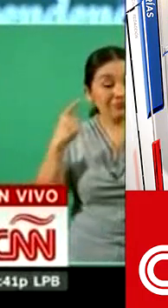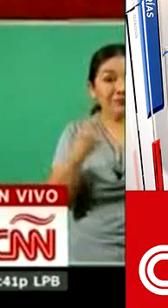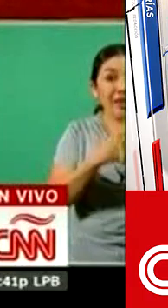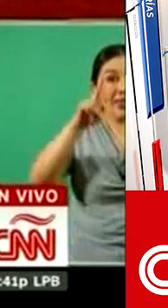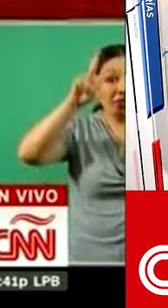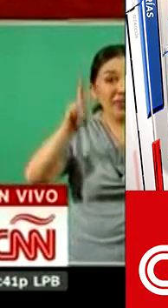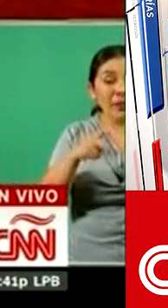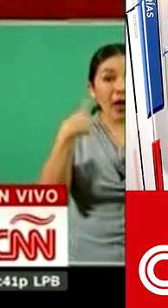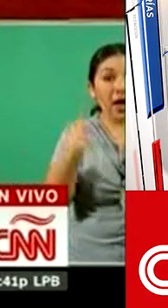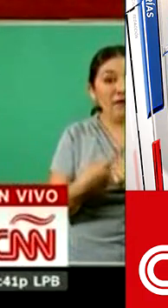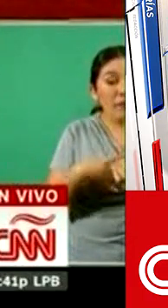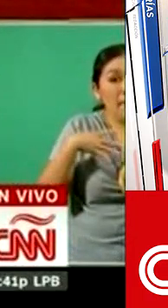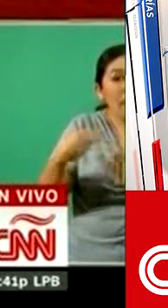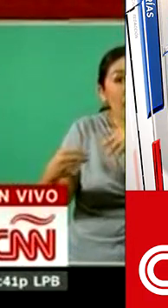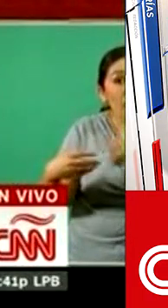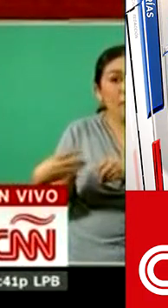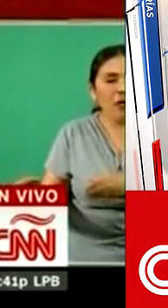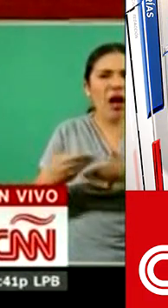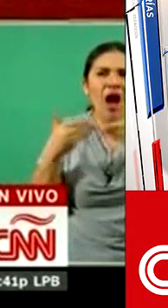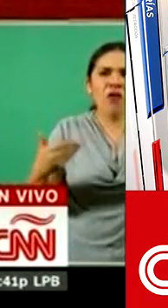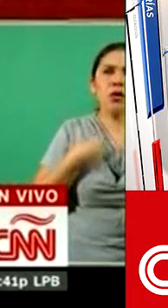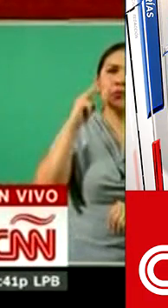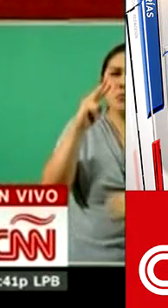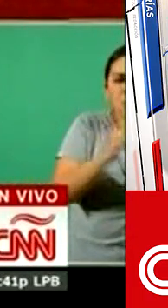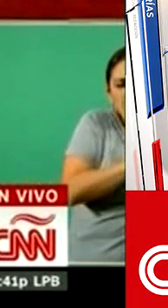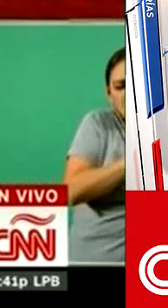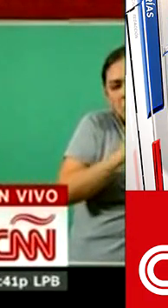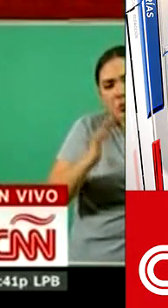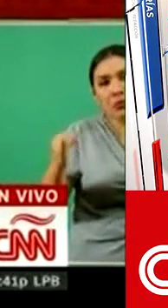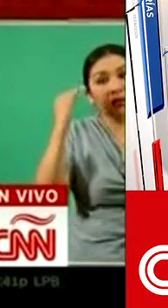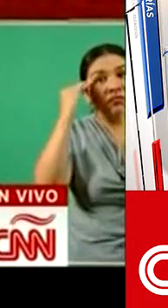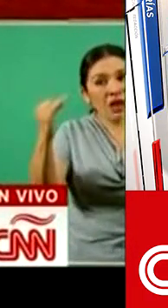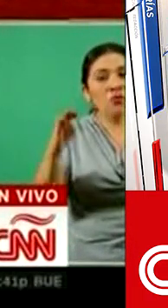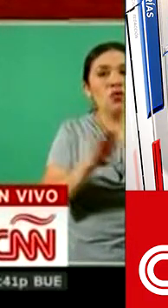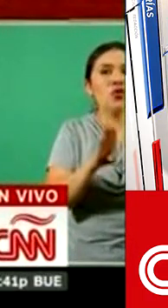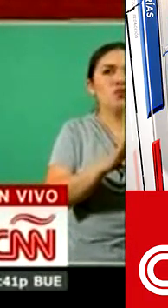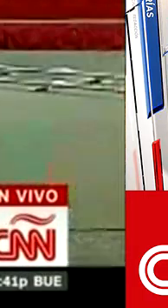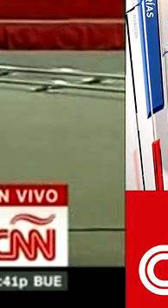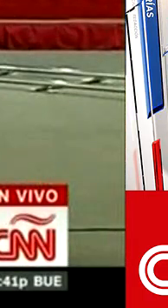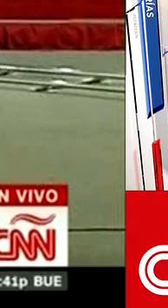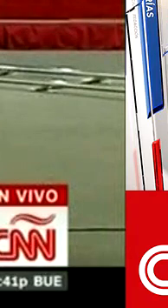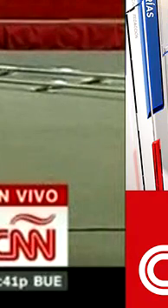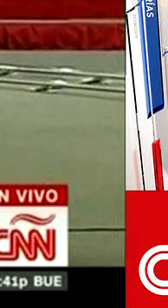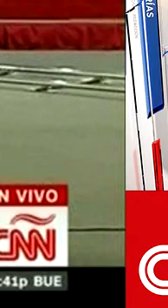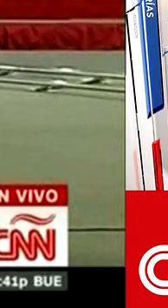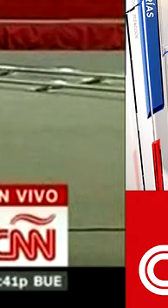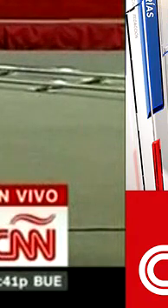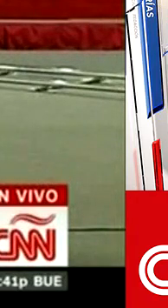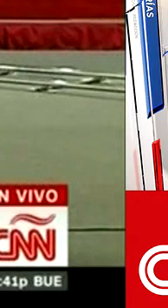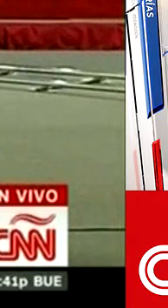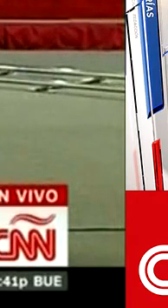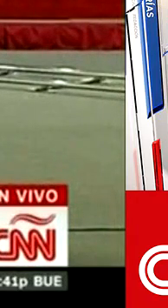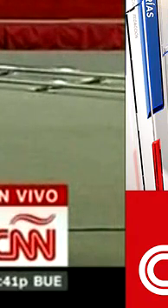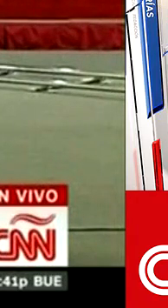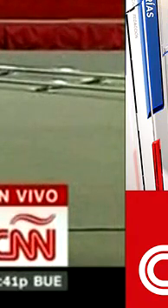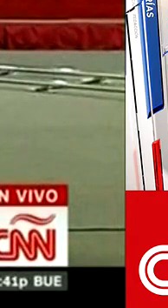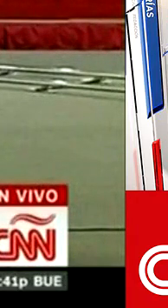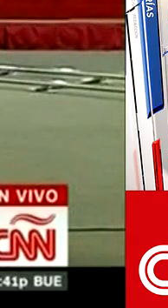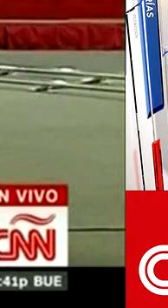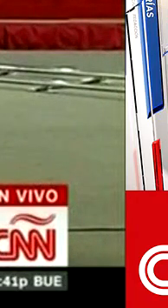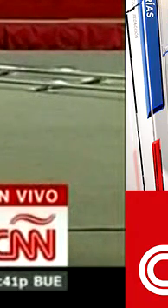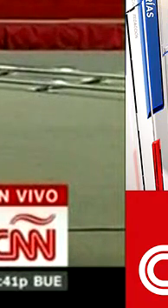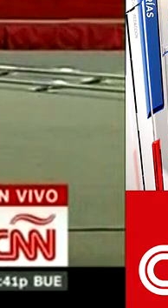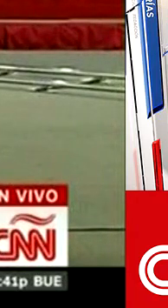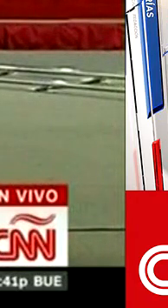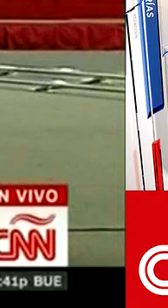Hugo López-Gatell, el subsecretario de salud y el encargado titular de estas conferencias, que así se decidió porque la pandemia lleva tendencia a la